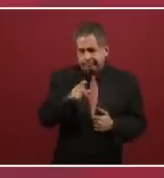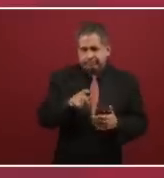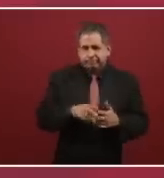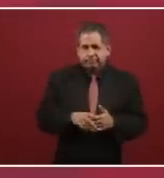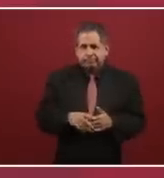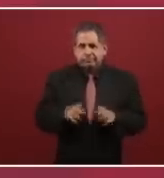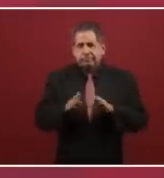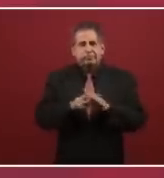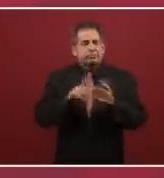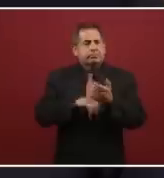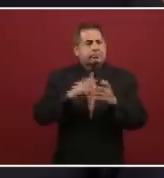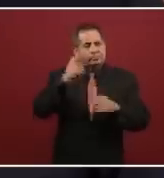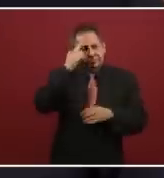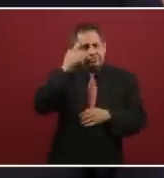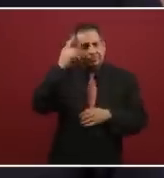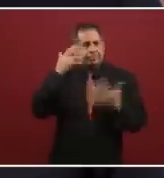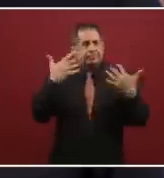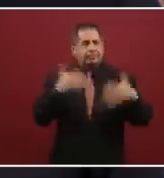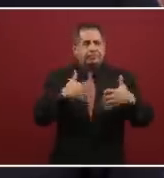reguladoras que crearon